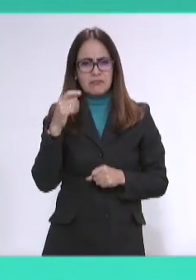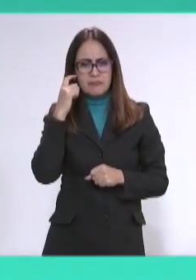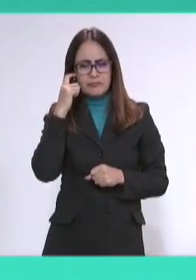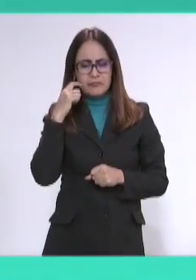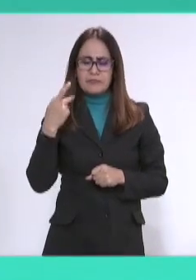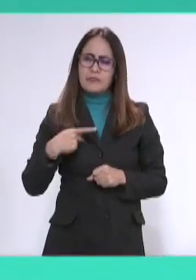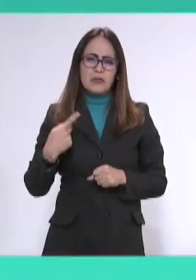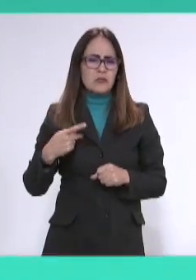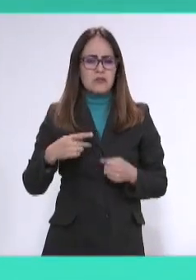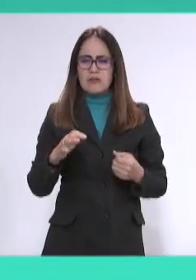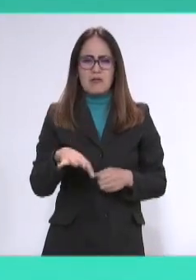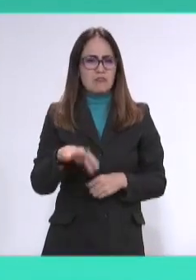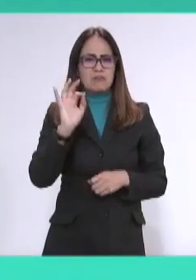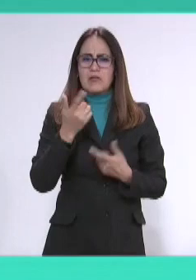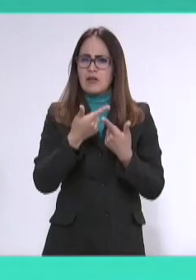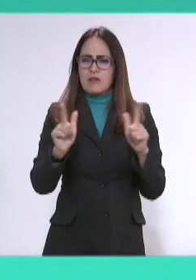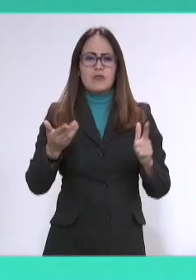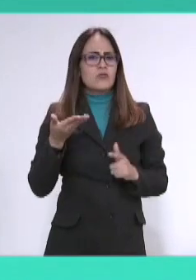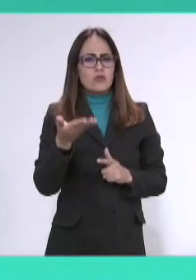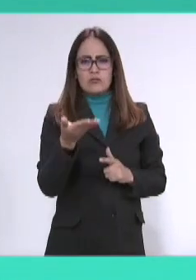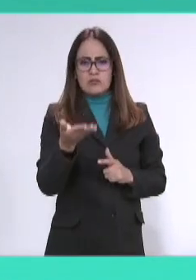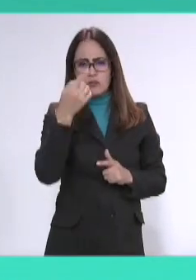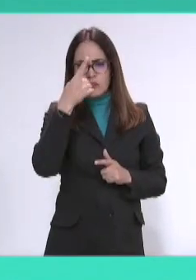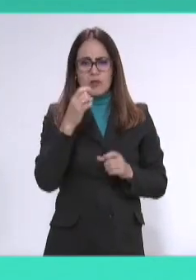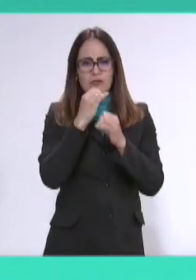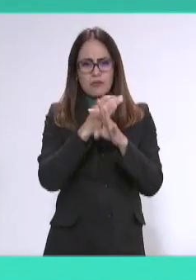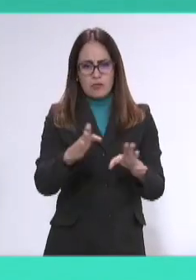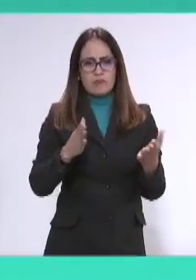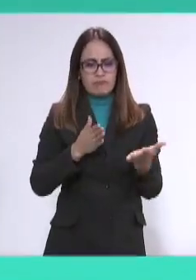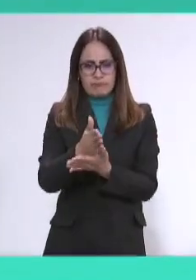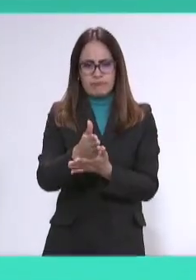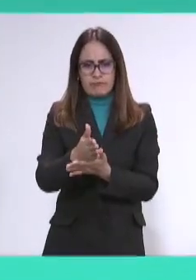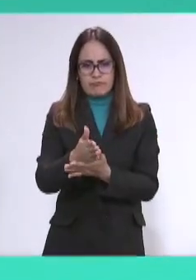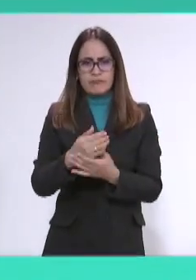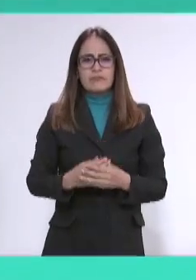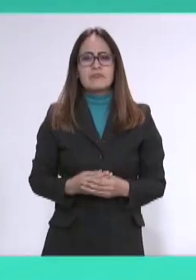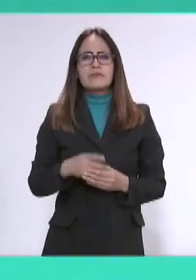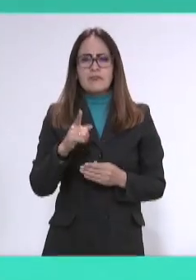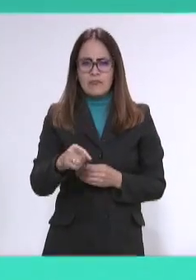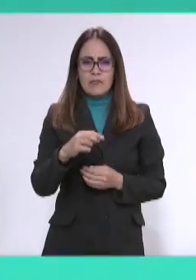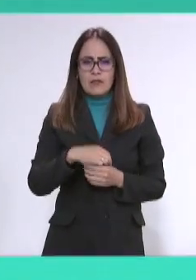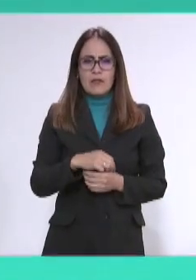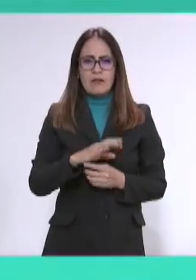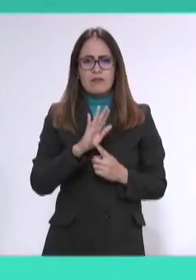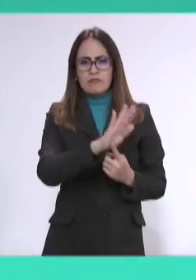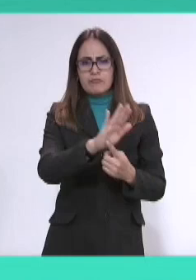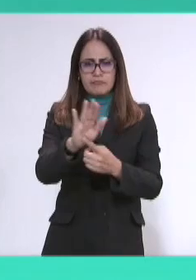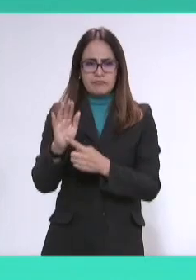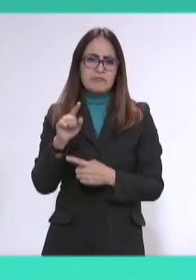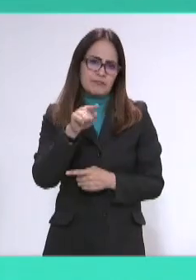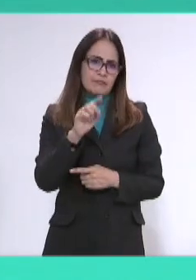cualquier ciudadano hacer su solicitud de información. Digamos, los problemas antes fueron superados y las cifras están